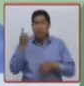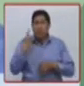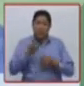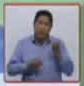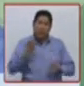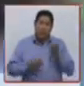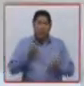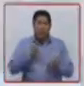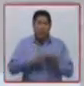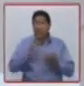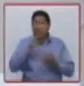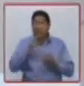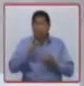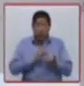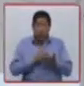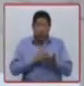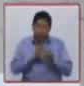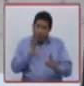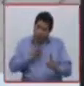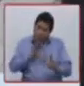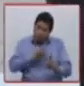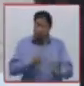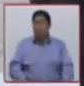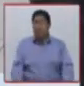por su pediatra.